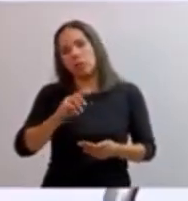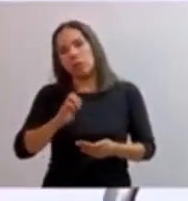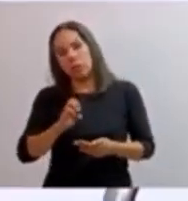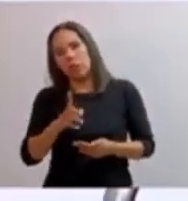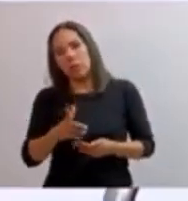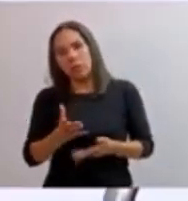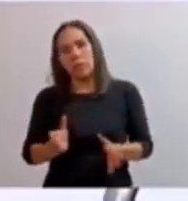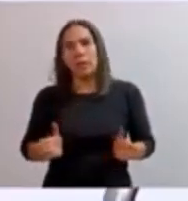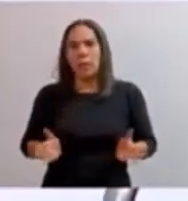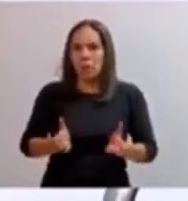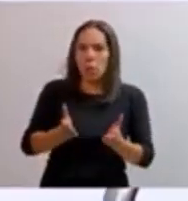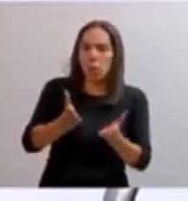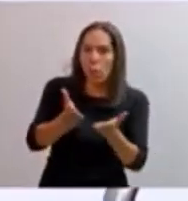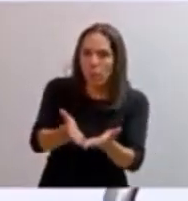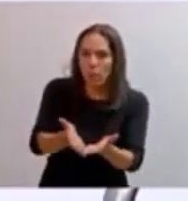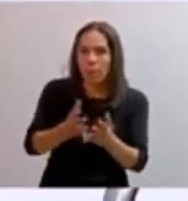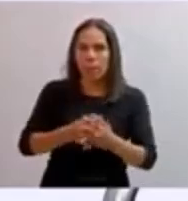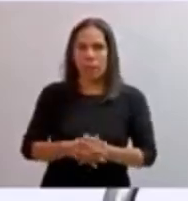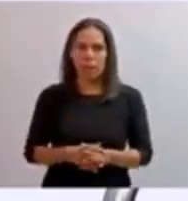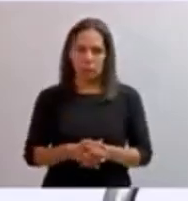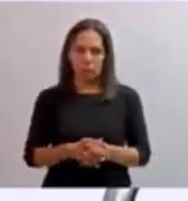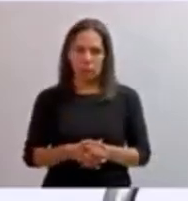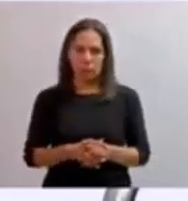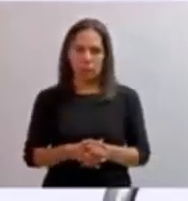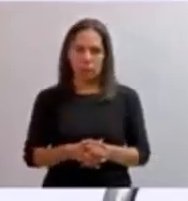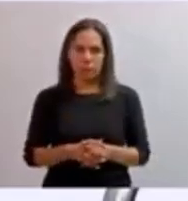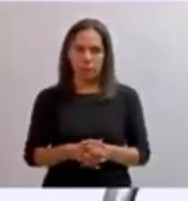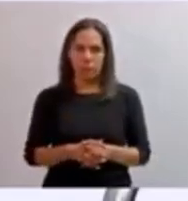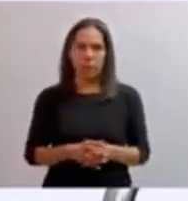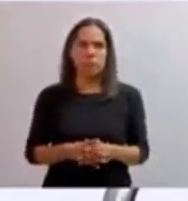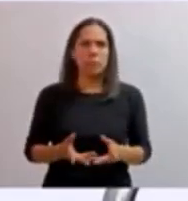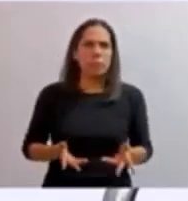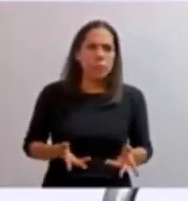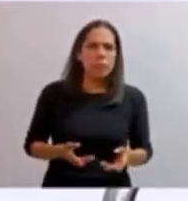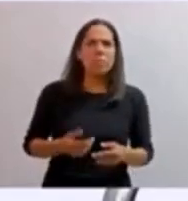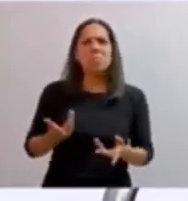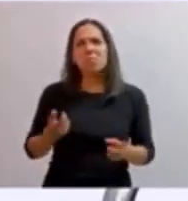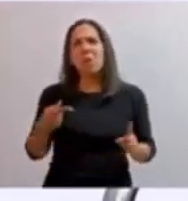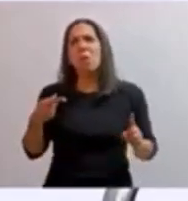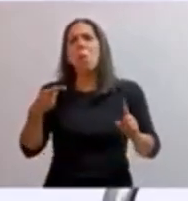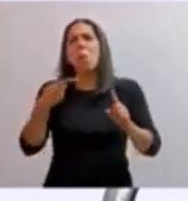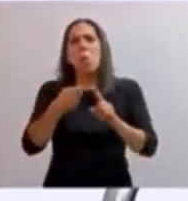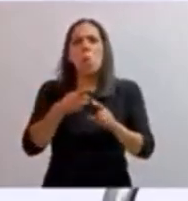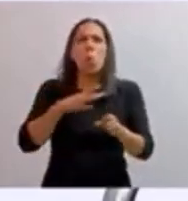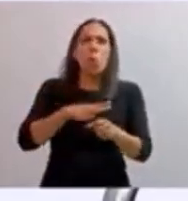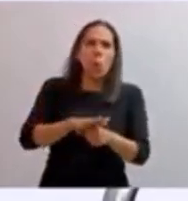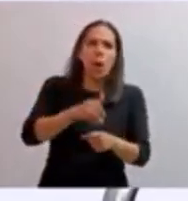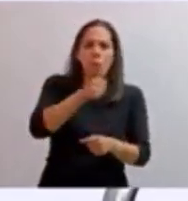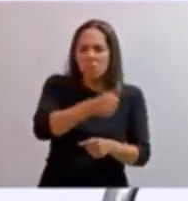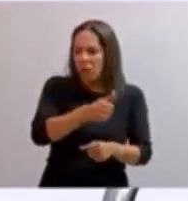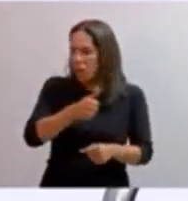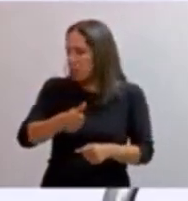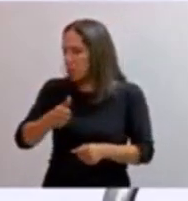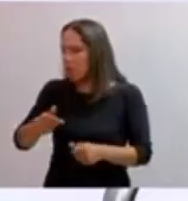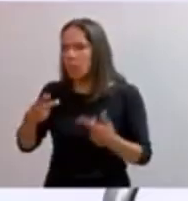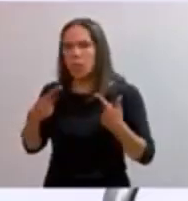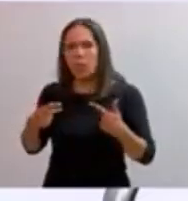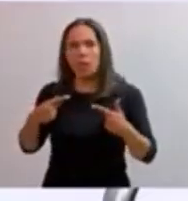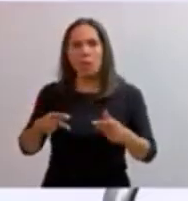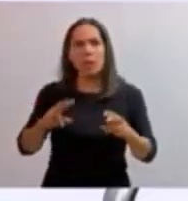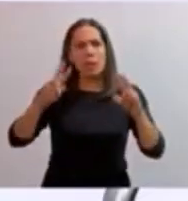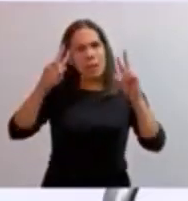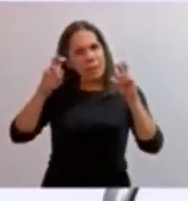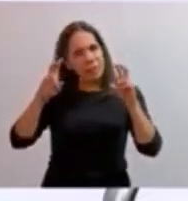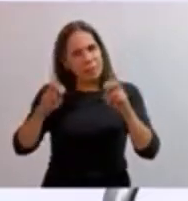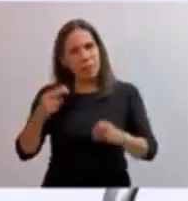qué recurrimos, qué necesidad, qué propósito, qué materiales, qué estrategia de acompañamiento podremos